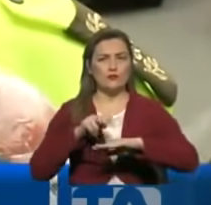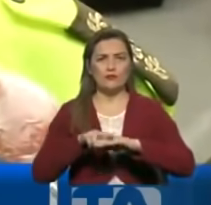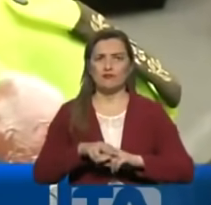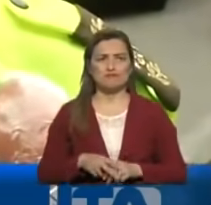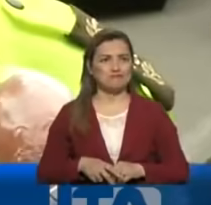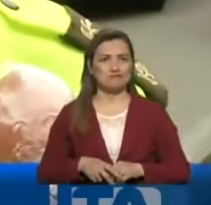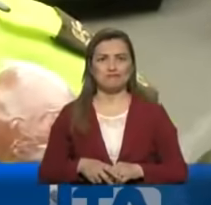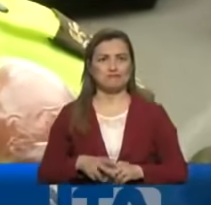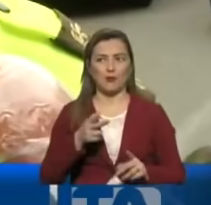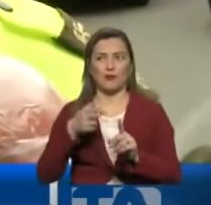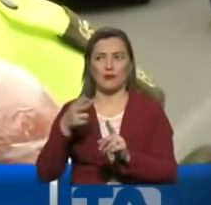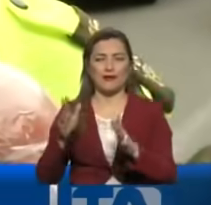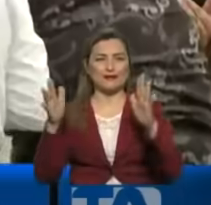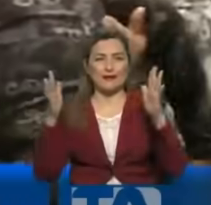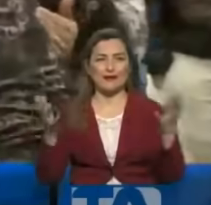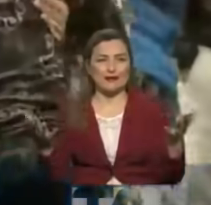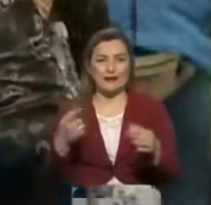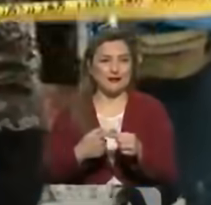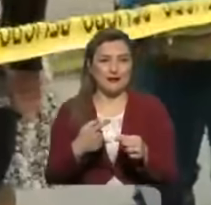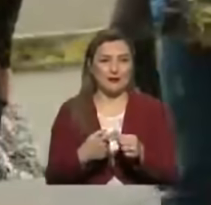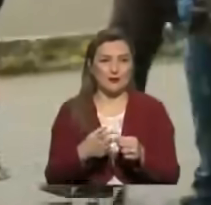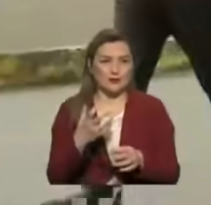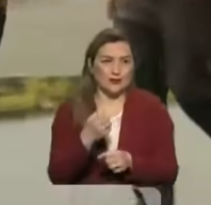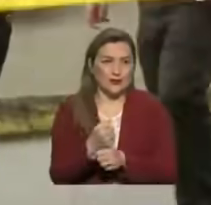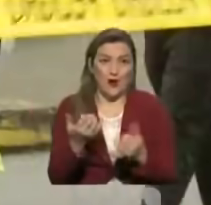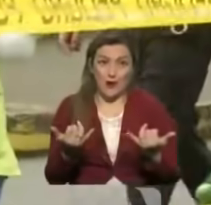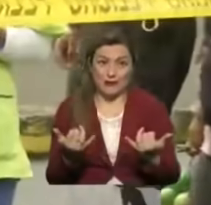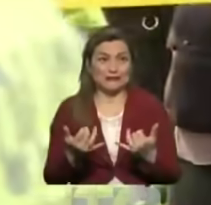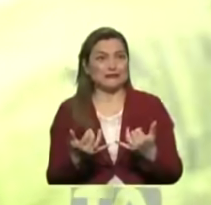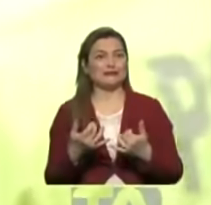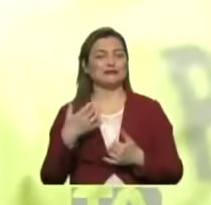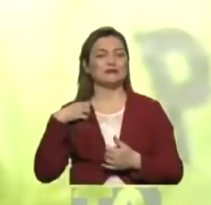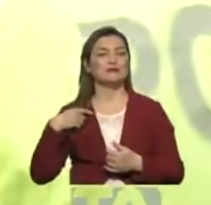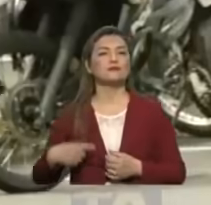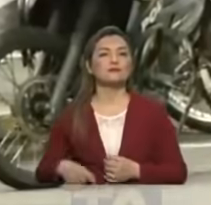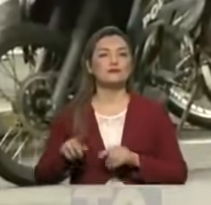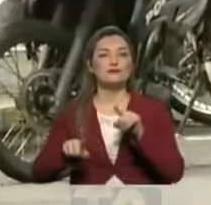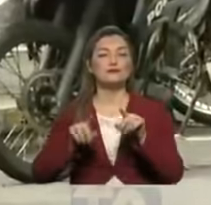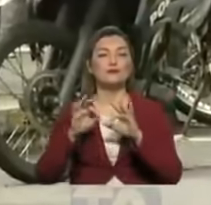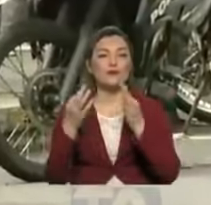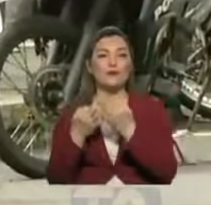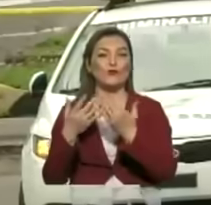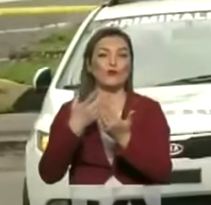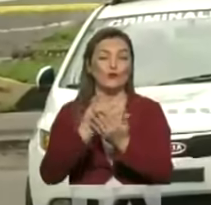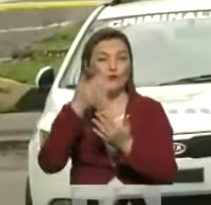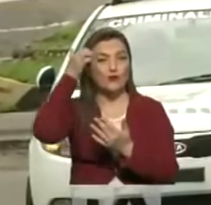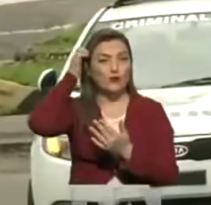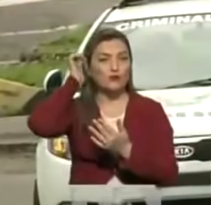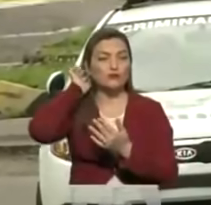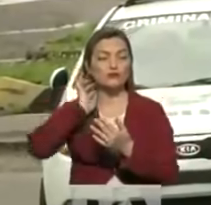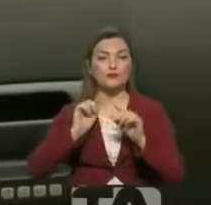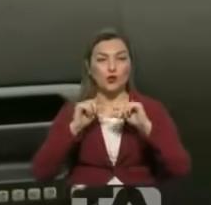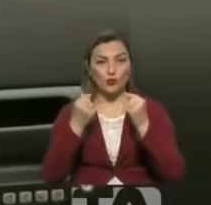hecho que no se había presentado. Tras este ataque violento, varios familiares llegaron al lugar. Además, se desplegó un